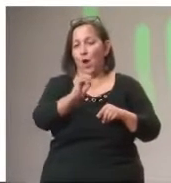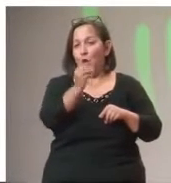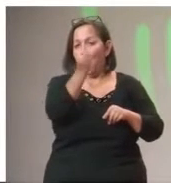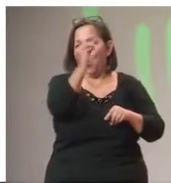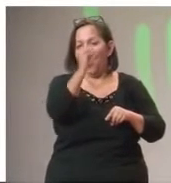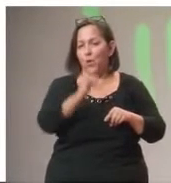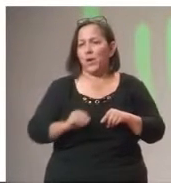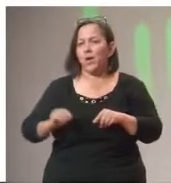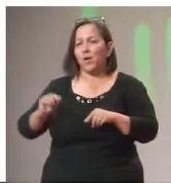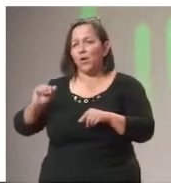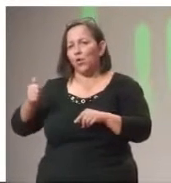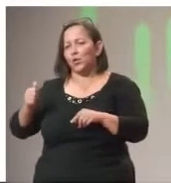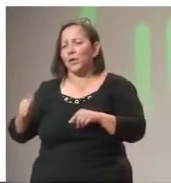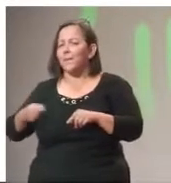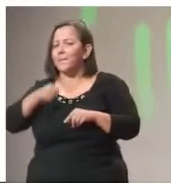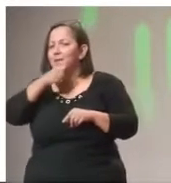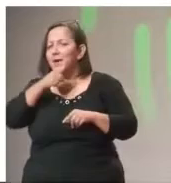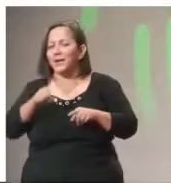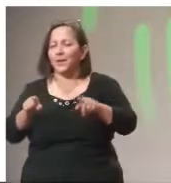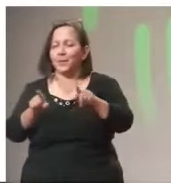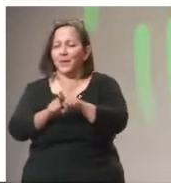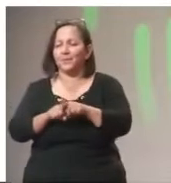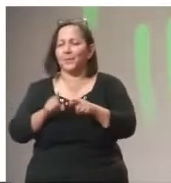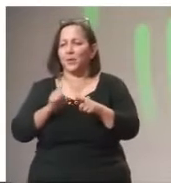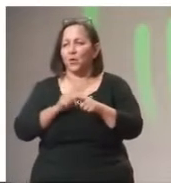En términos de las elevaciones de recarga,